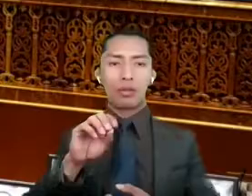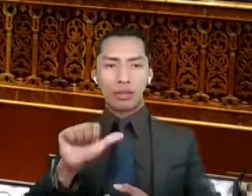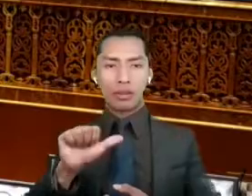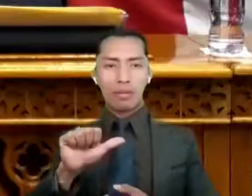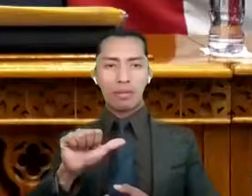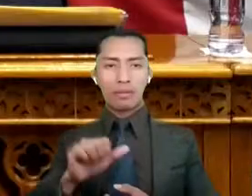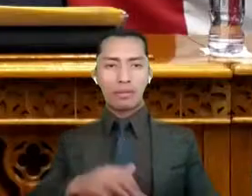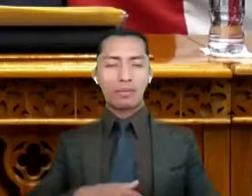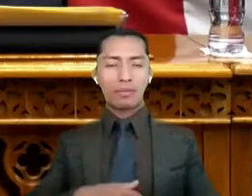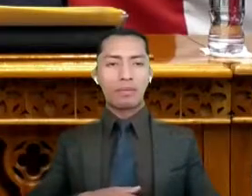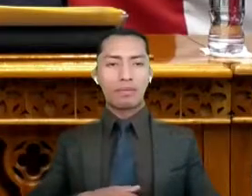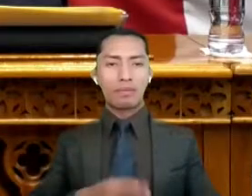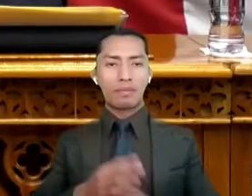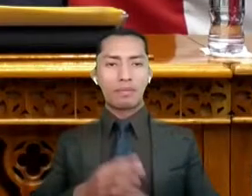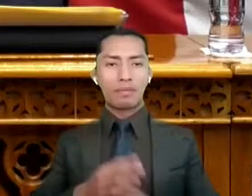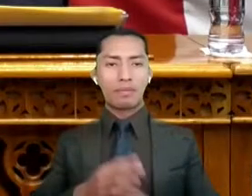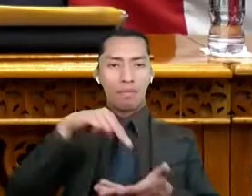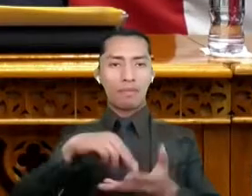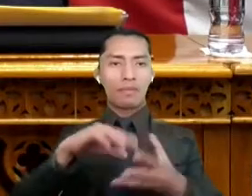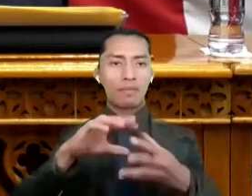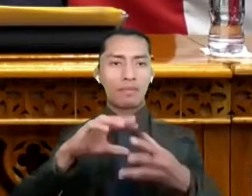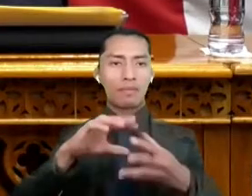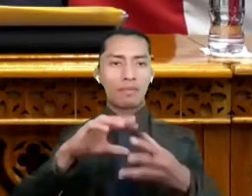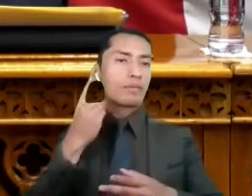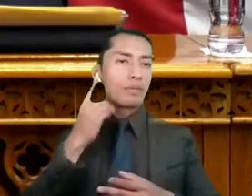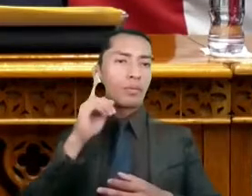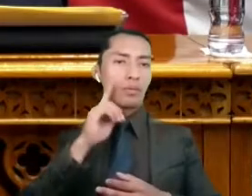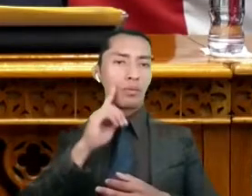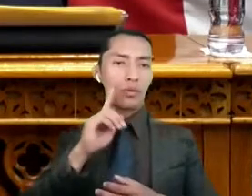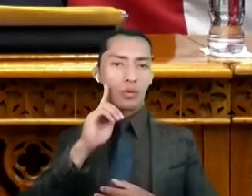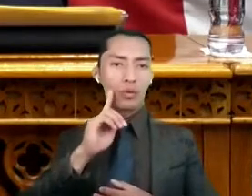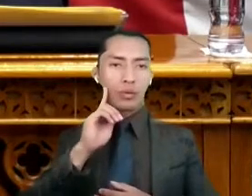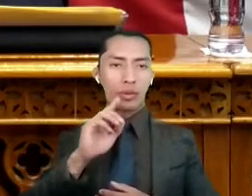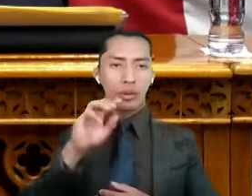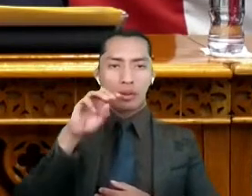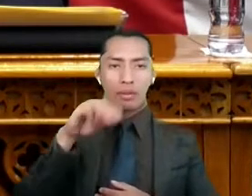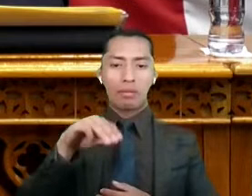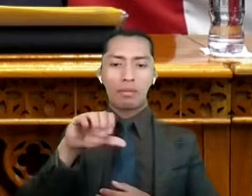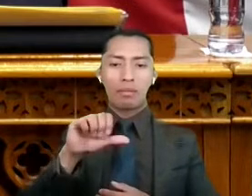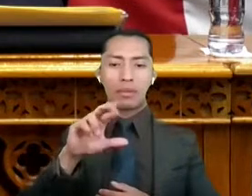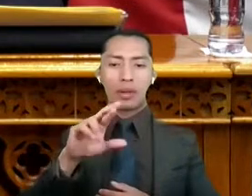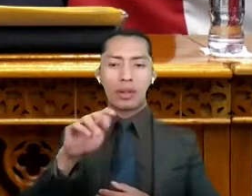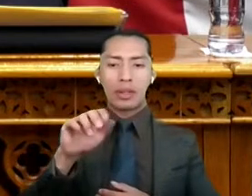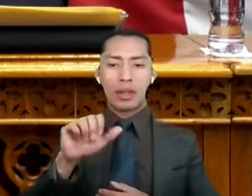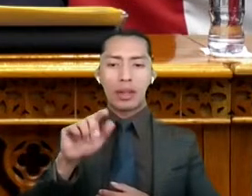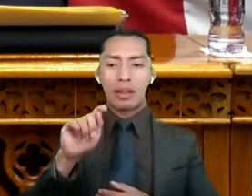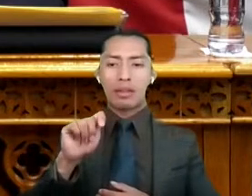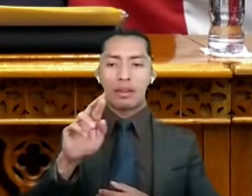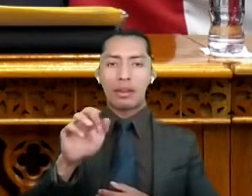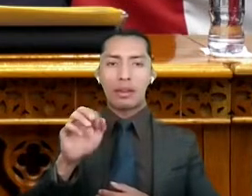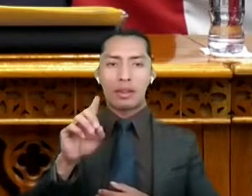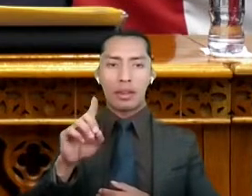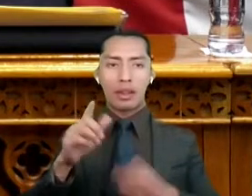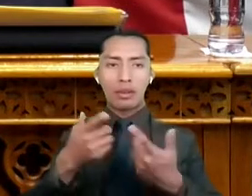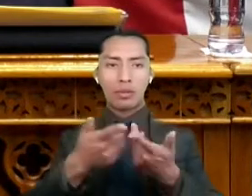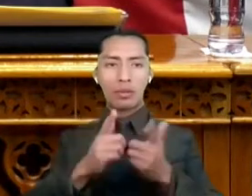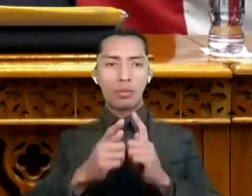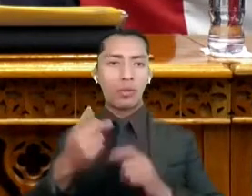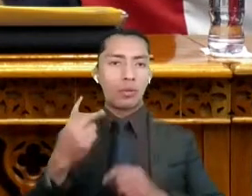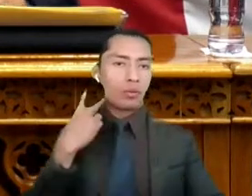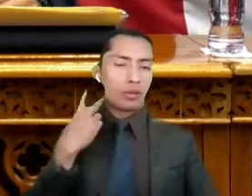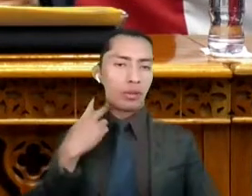Se concede el uso de la palabra a la diputada María Trinidad Franco Arpero, del Grupo Parlamentario del Partido del Trabajo.